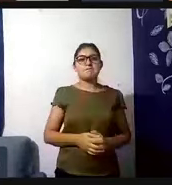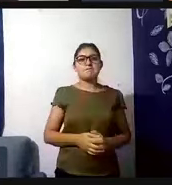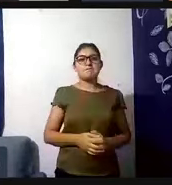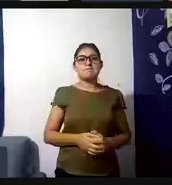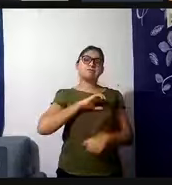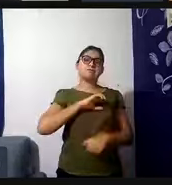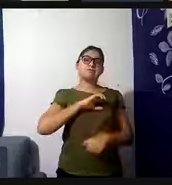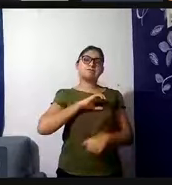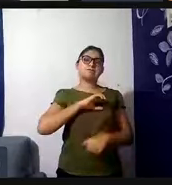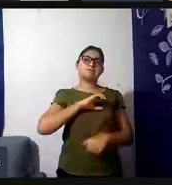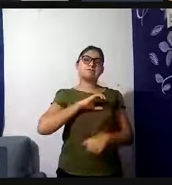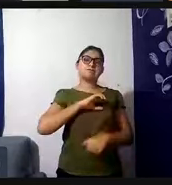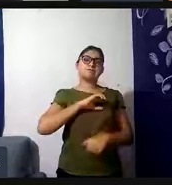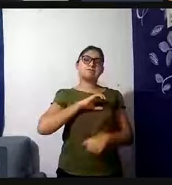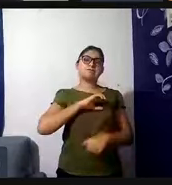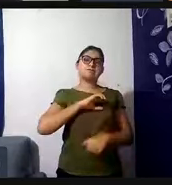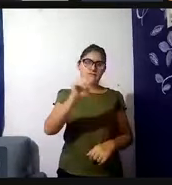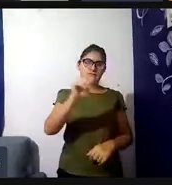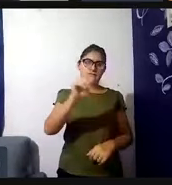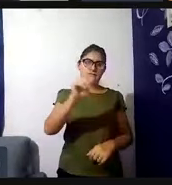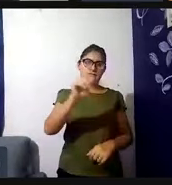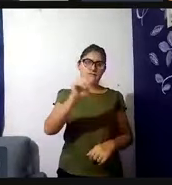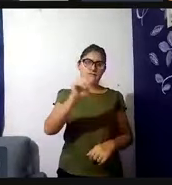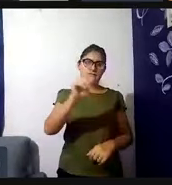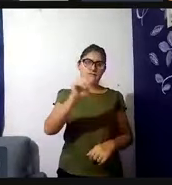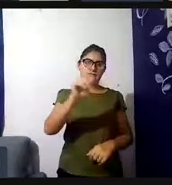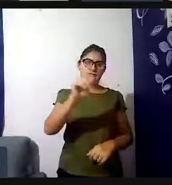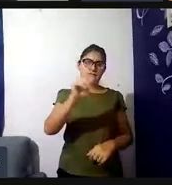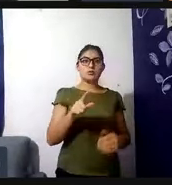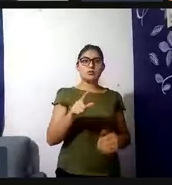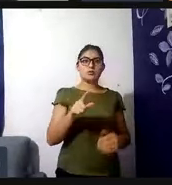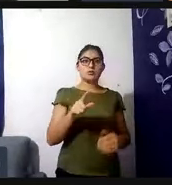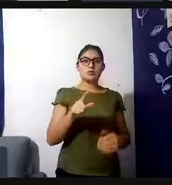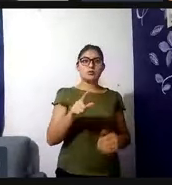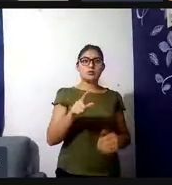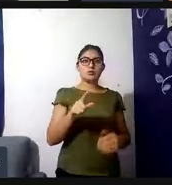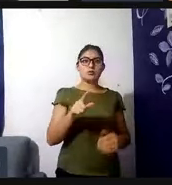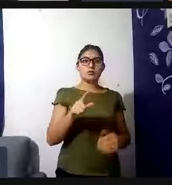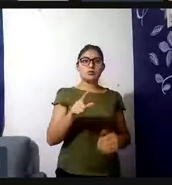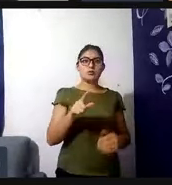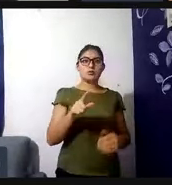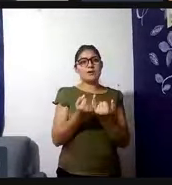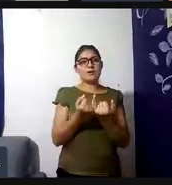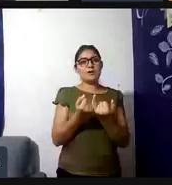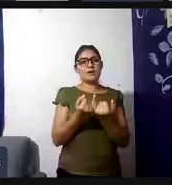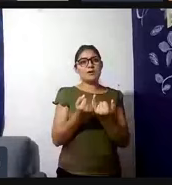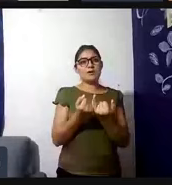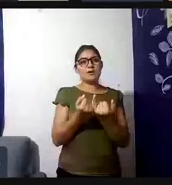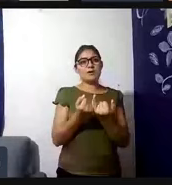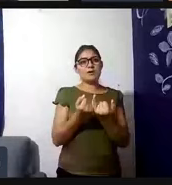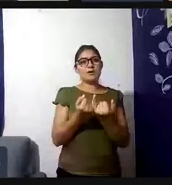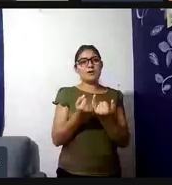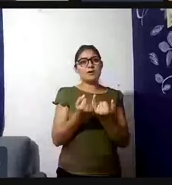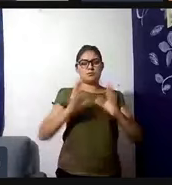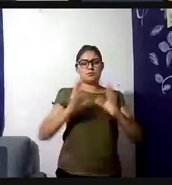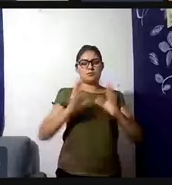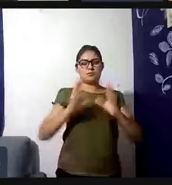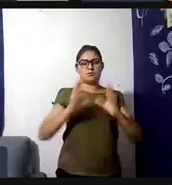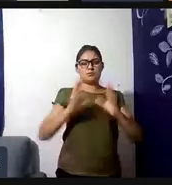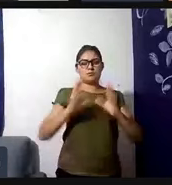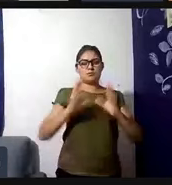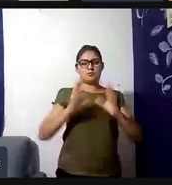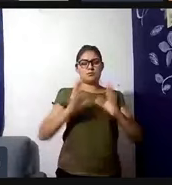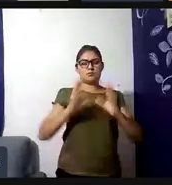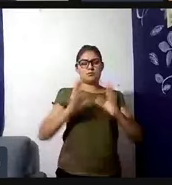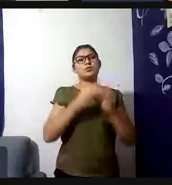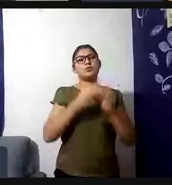este aprendizaje, esta enseñanza. Tienes unos talleres y cuéntanos cuál es la sorpresa para las personas que están en charlas de